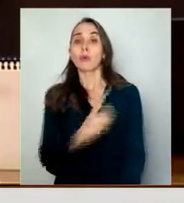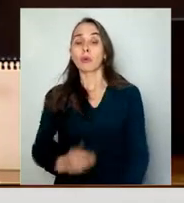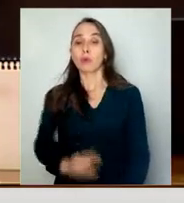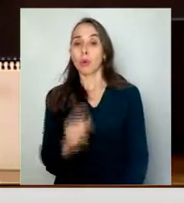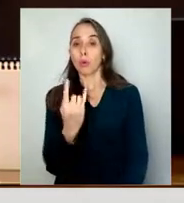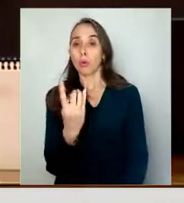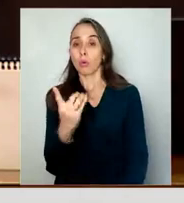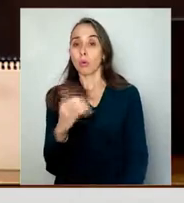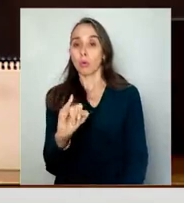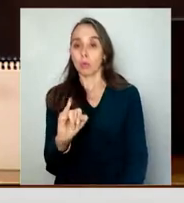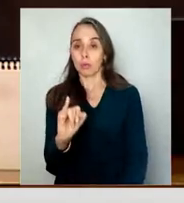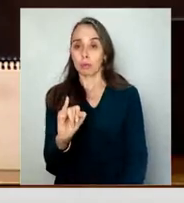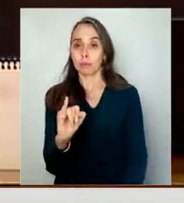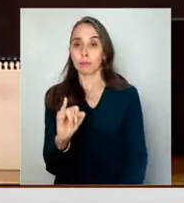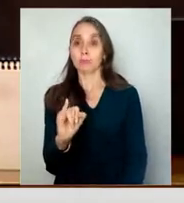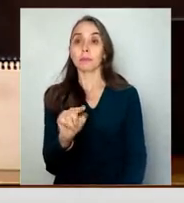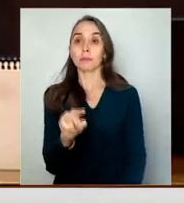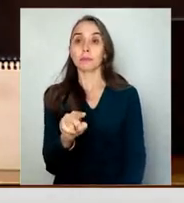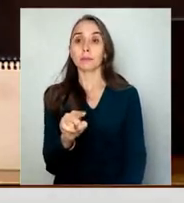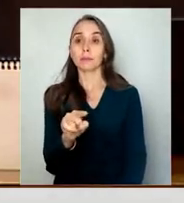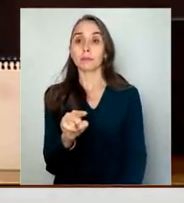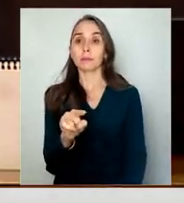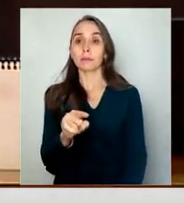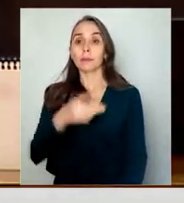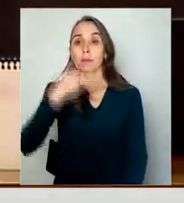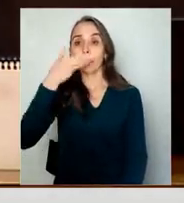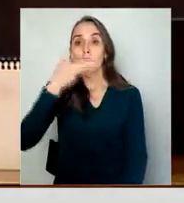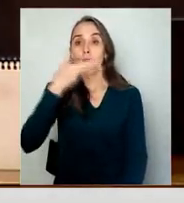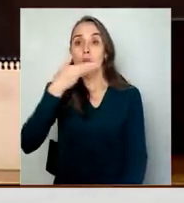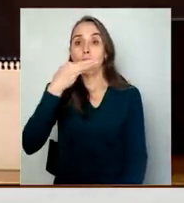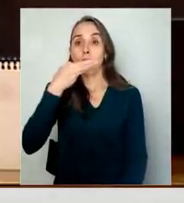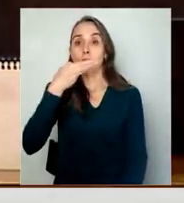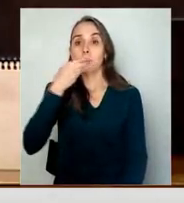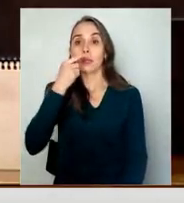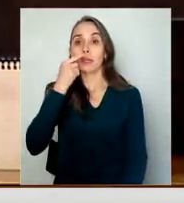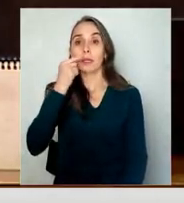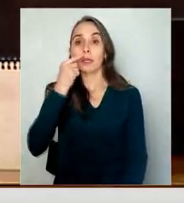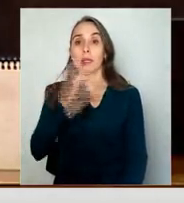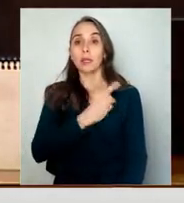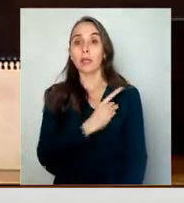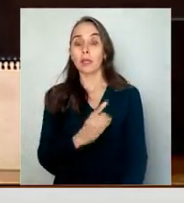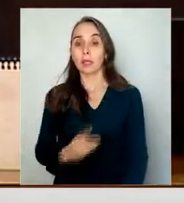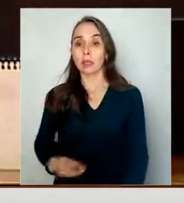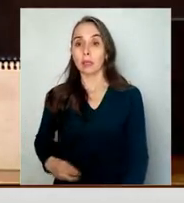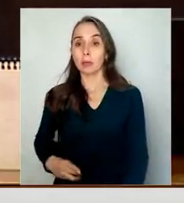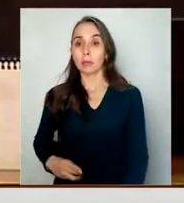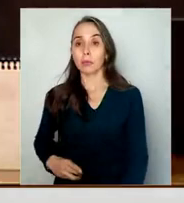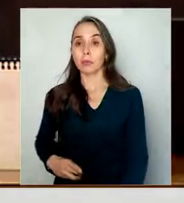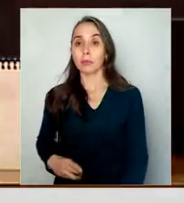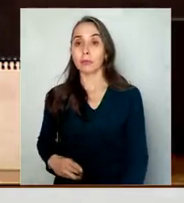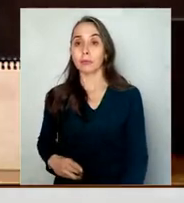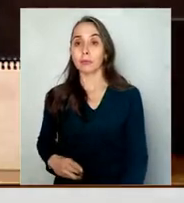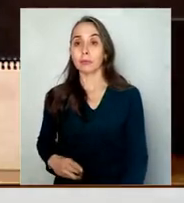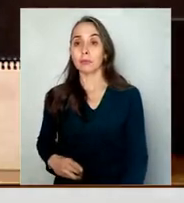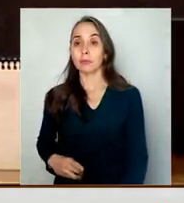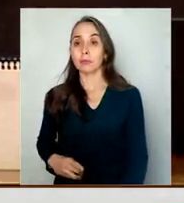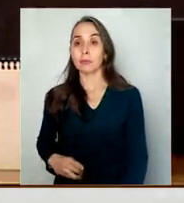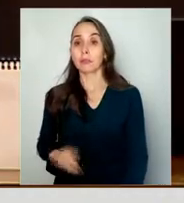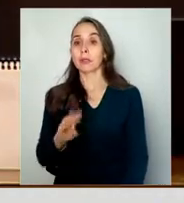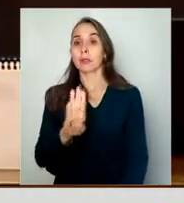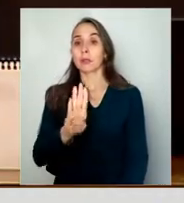le damos la palabra al diputado Gustavo Benavente